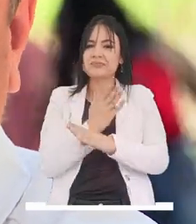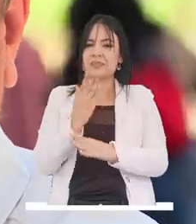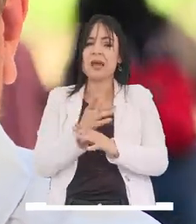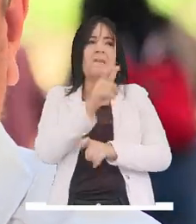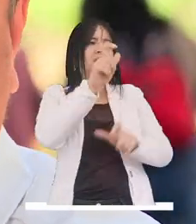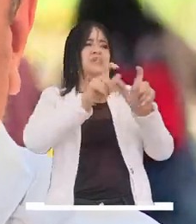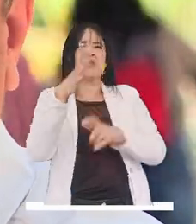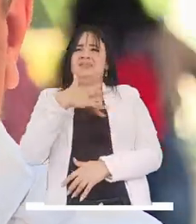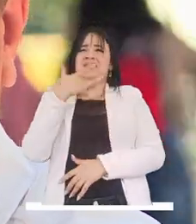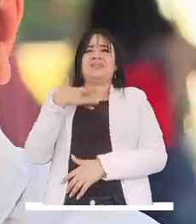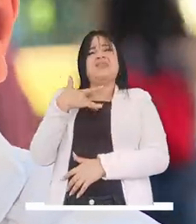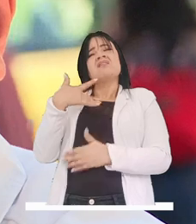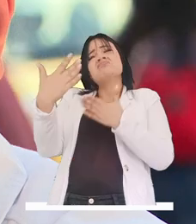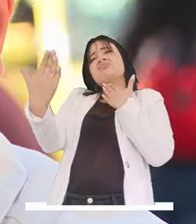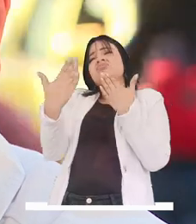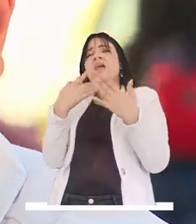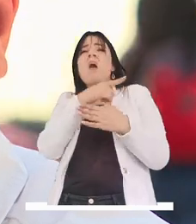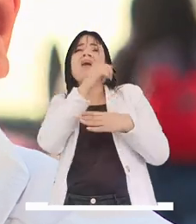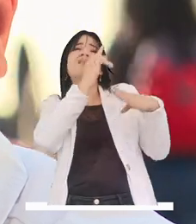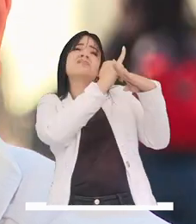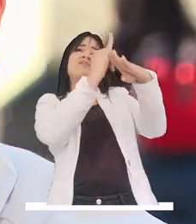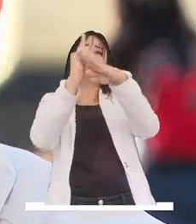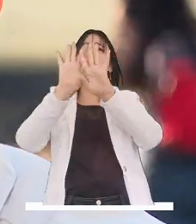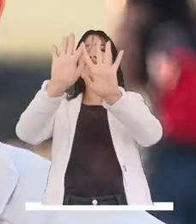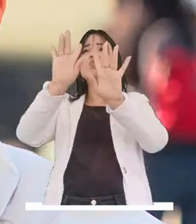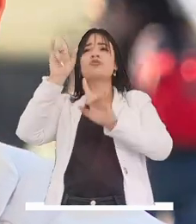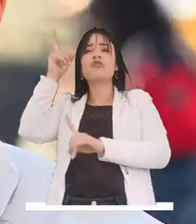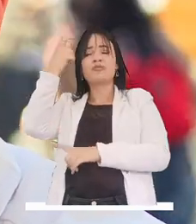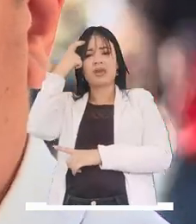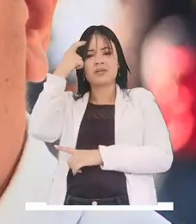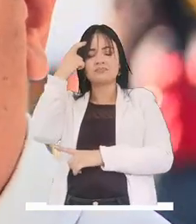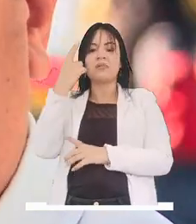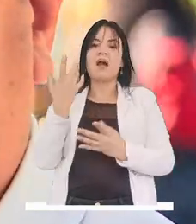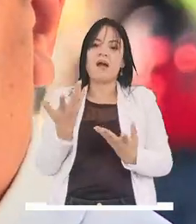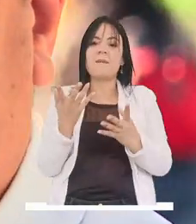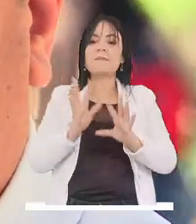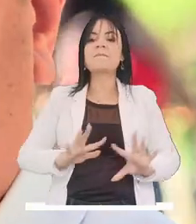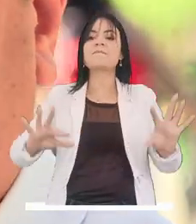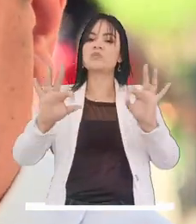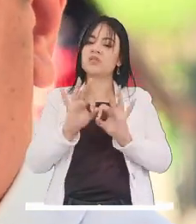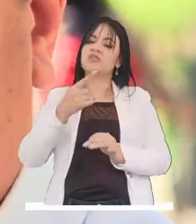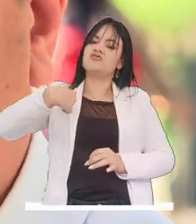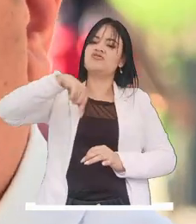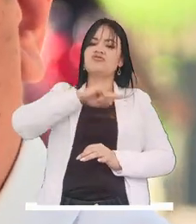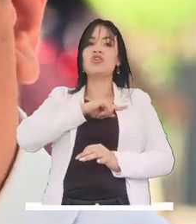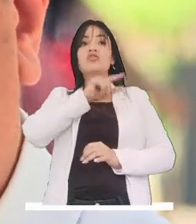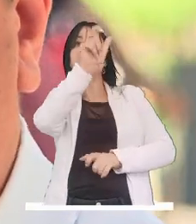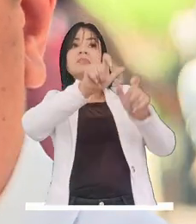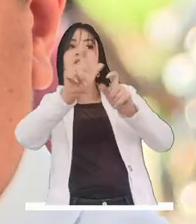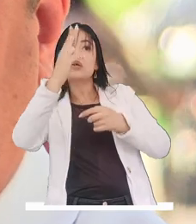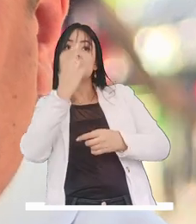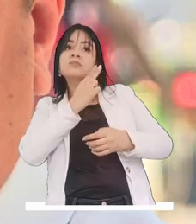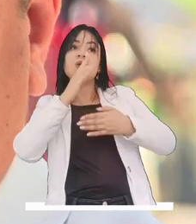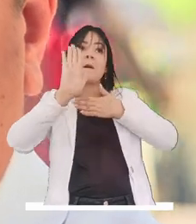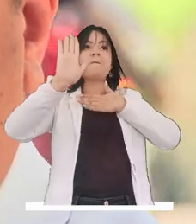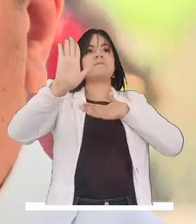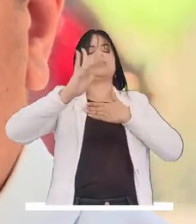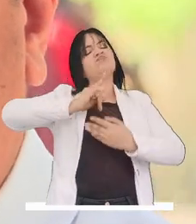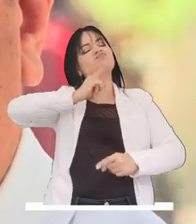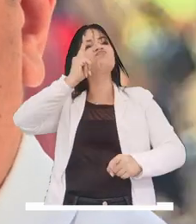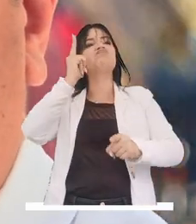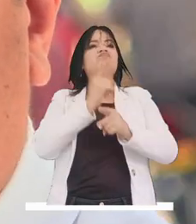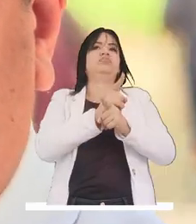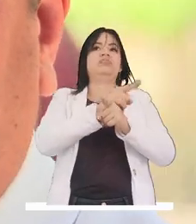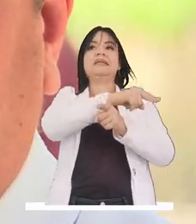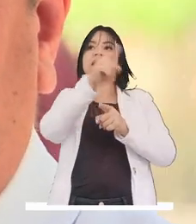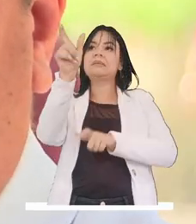es que la ciudadanía ya no confía en las instituciones públicas. Por eso es importante que le cumplamos a la ciudad,